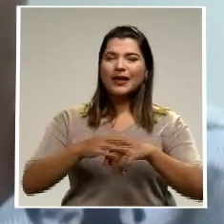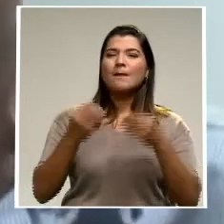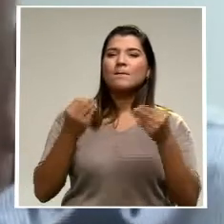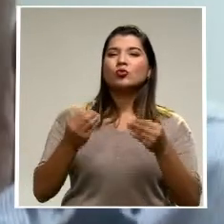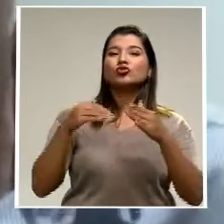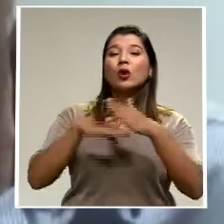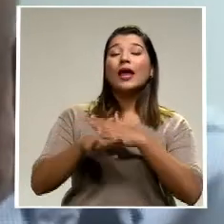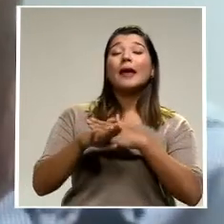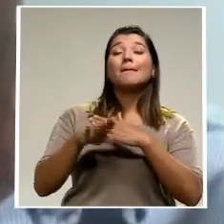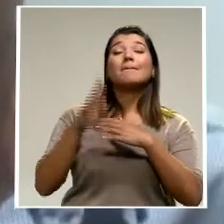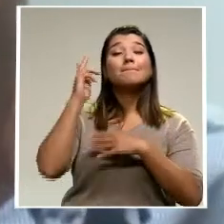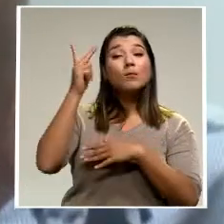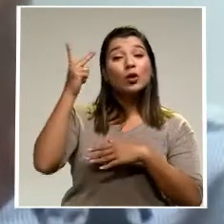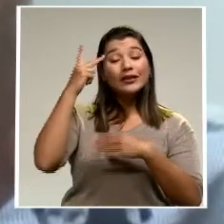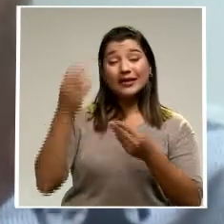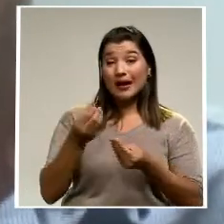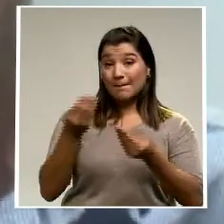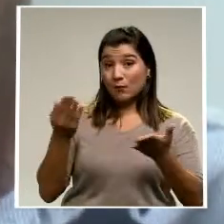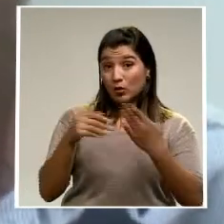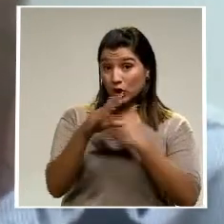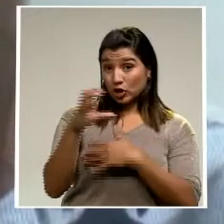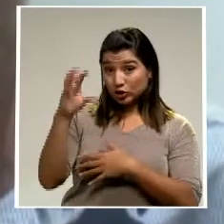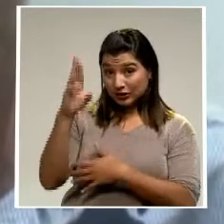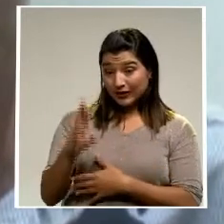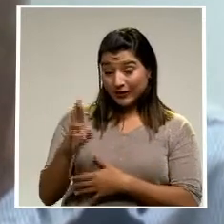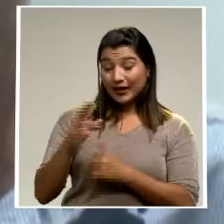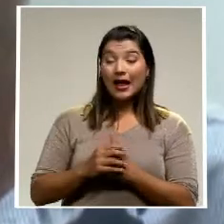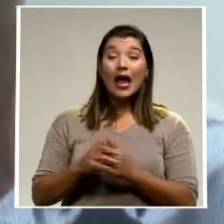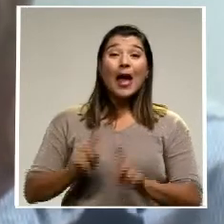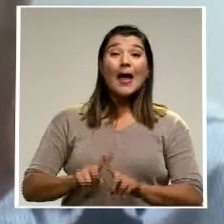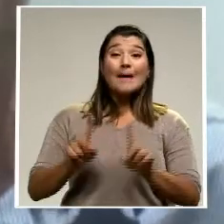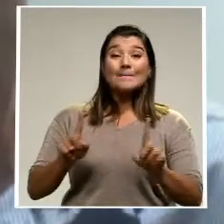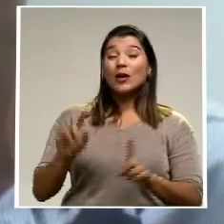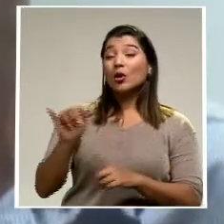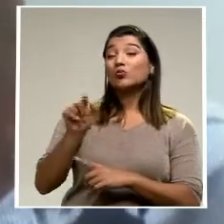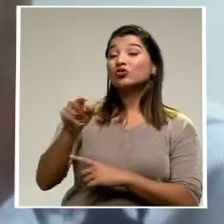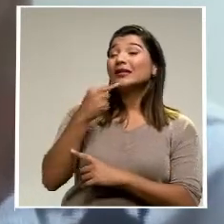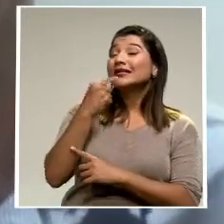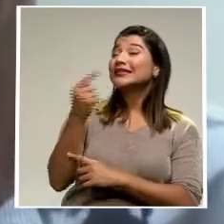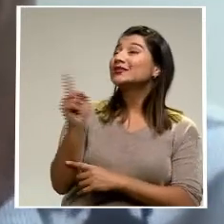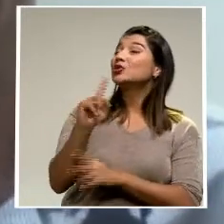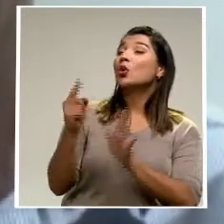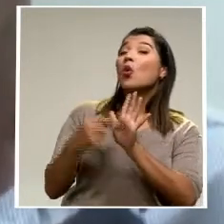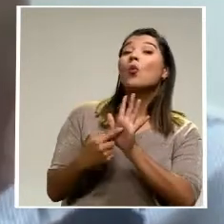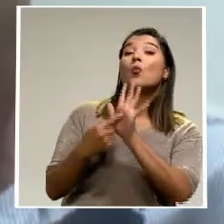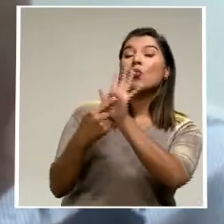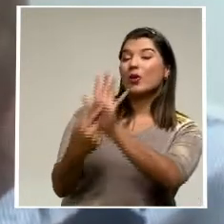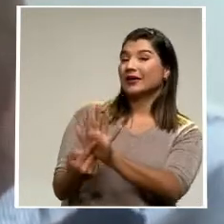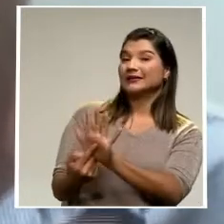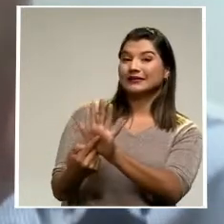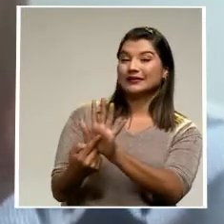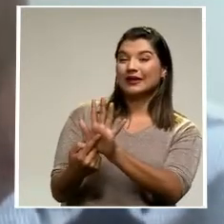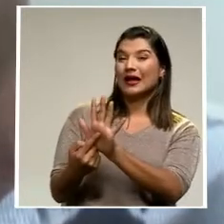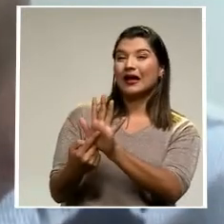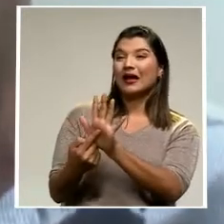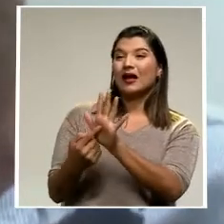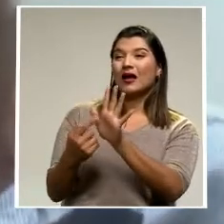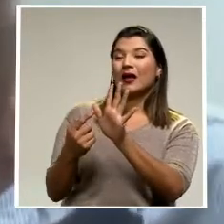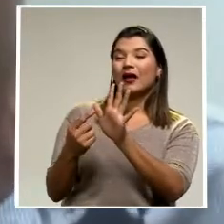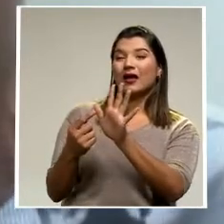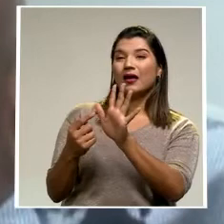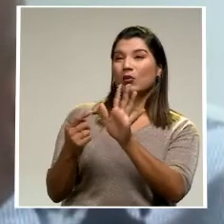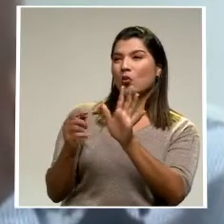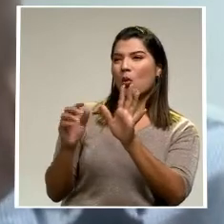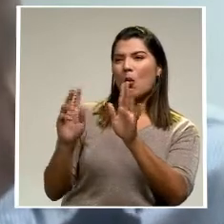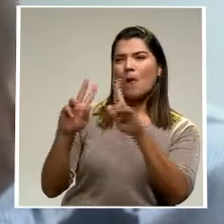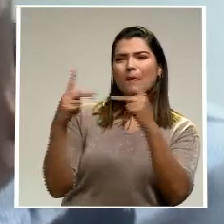país. Sin embargo, como bien apuntas, esto no refleja que hay un partido fuerte detrás. Hay un partido altamente fragmentado con